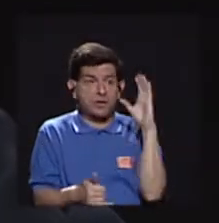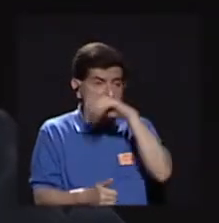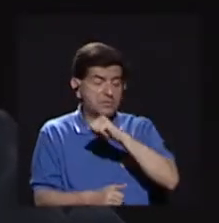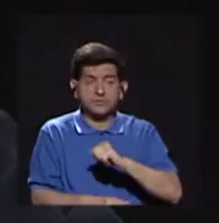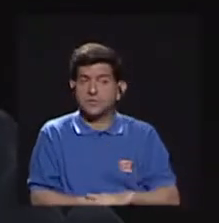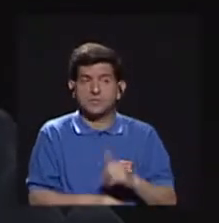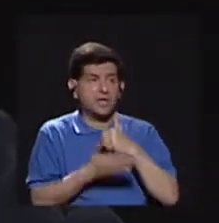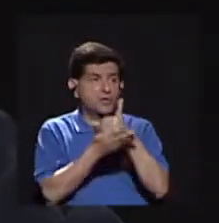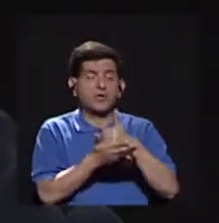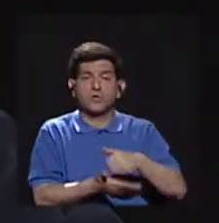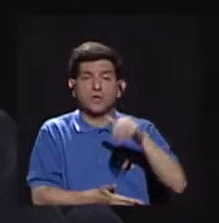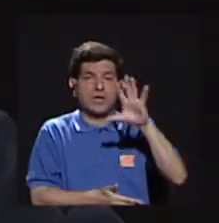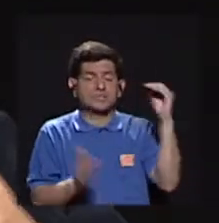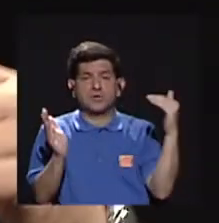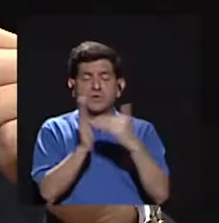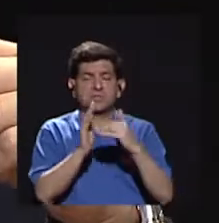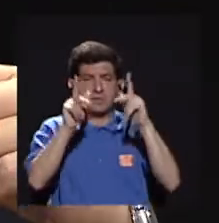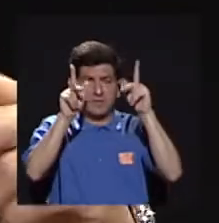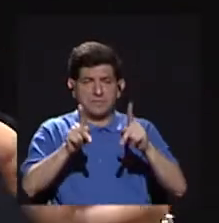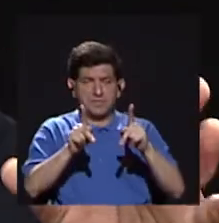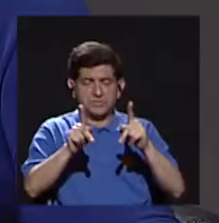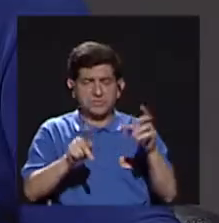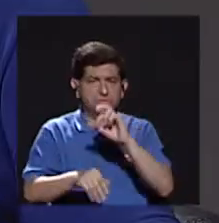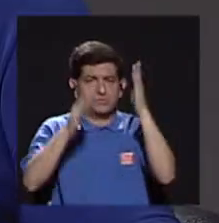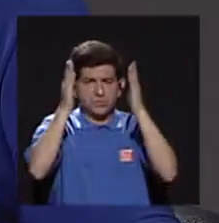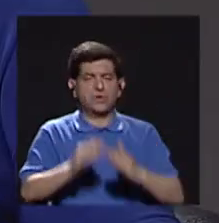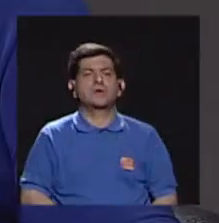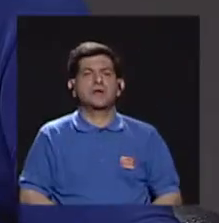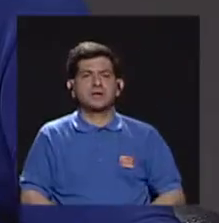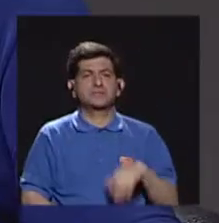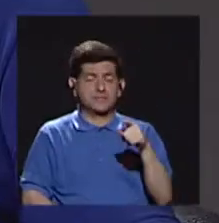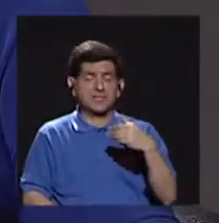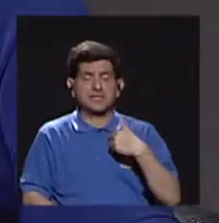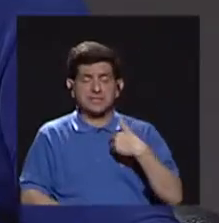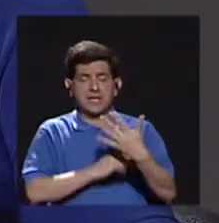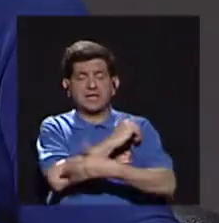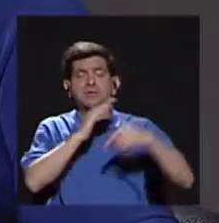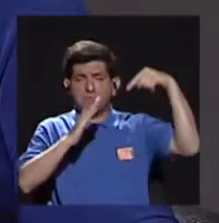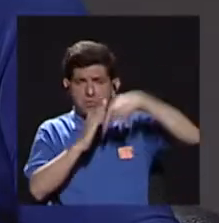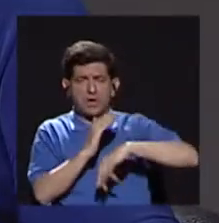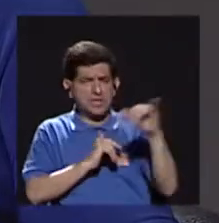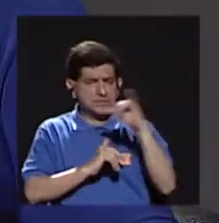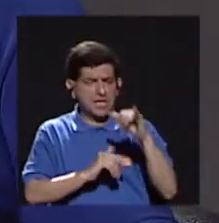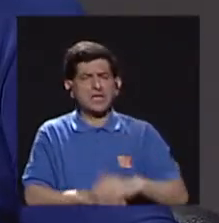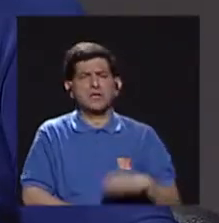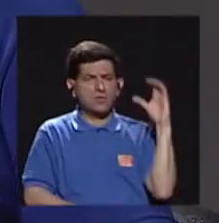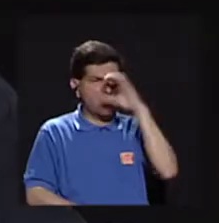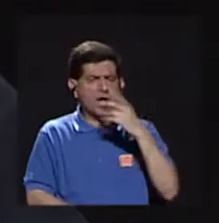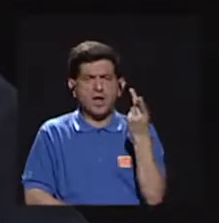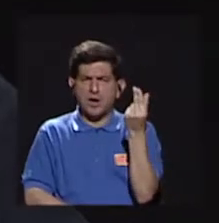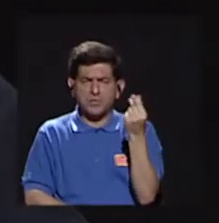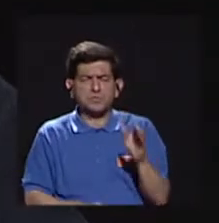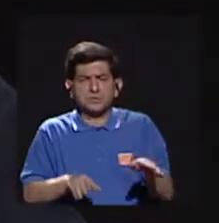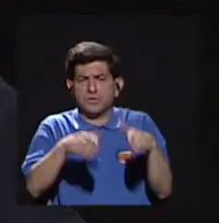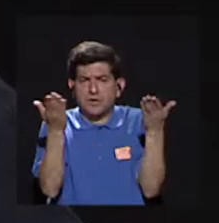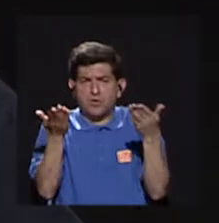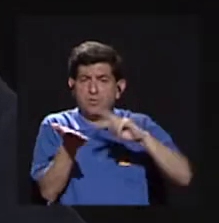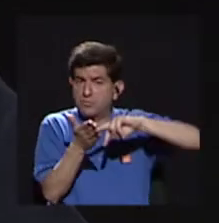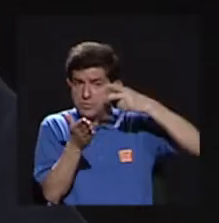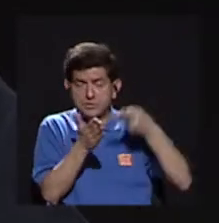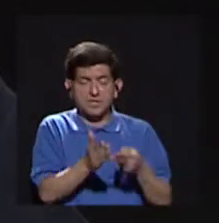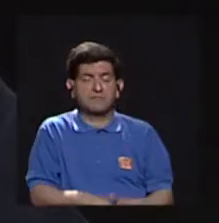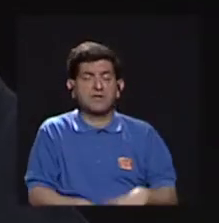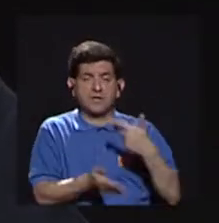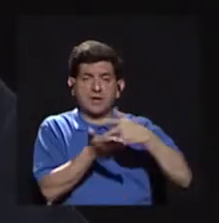para esos otros 50.000 costarricenses que vienen por eso es crema igual habrá que llegarles y buscar los recursos eso sí es eso significan mejores